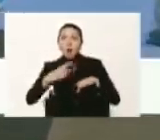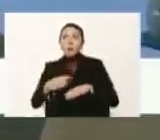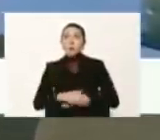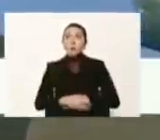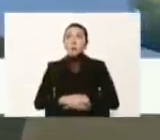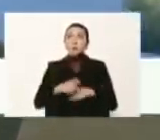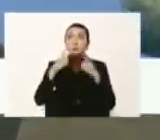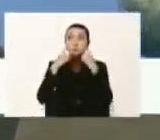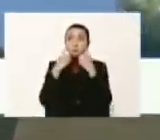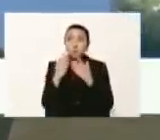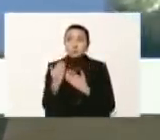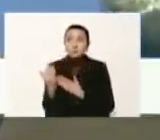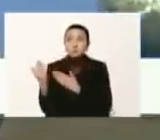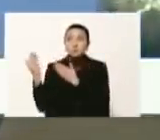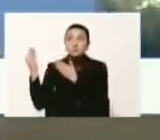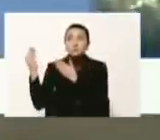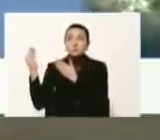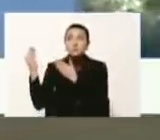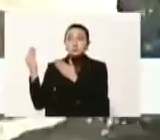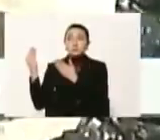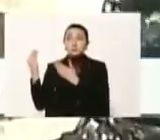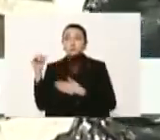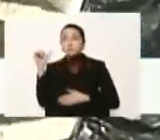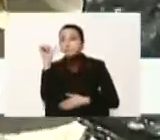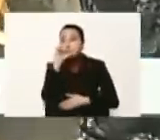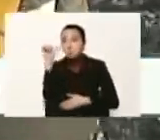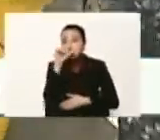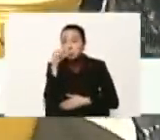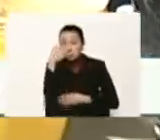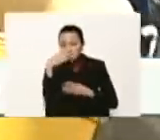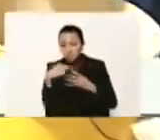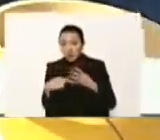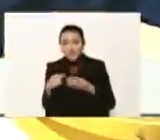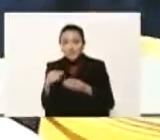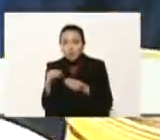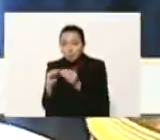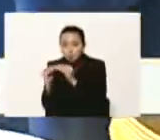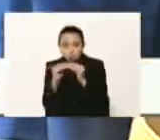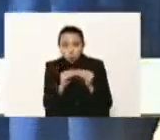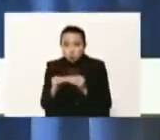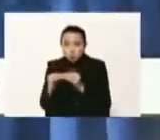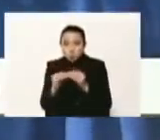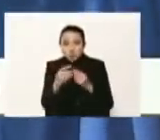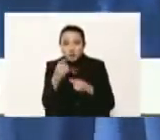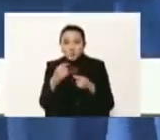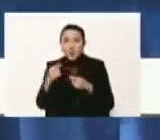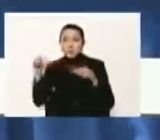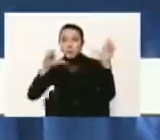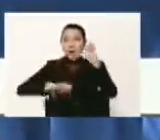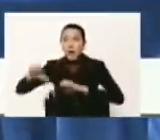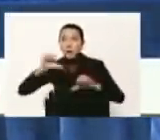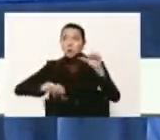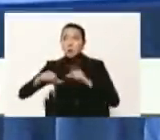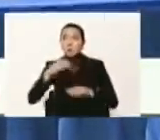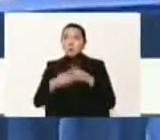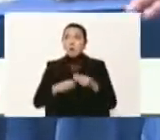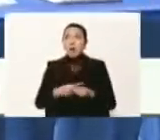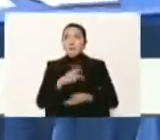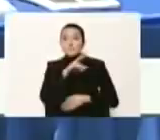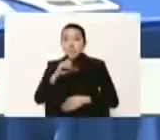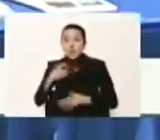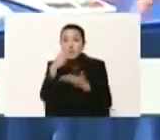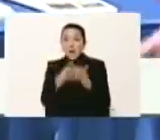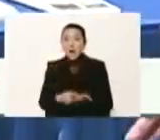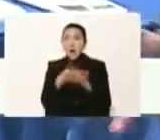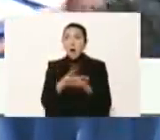con bicarbonato de sodio, vemos la pasta de cocaína, de cloridato de cocaína, que fueron 20 kilos.